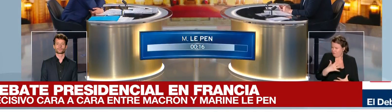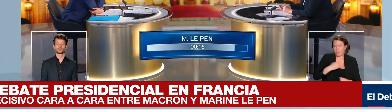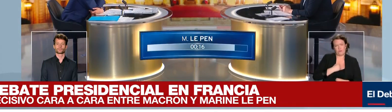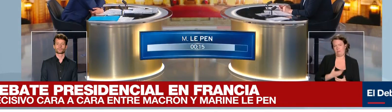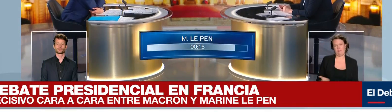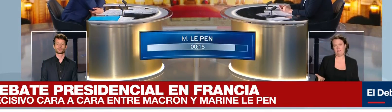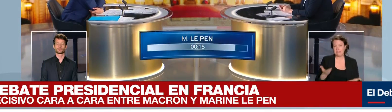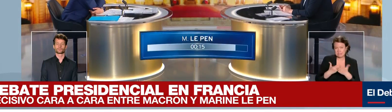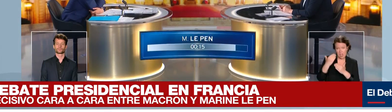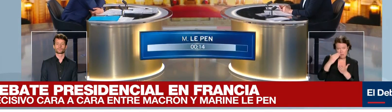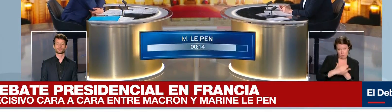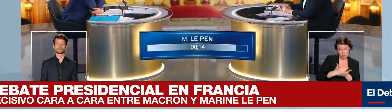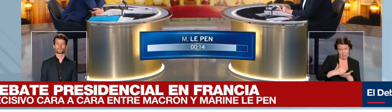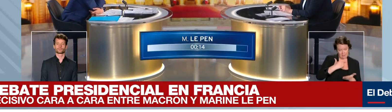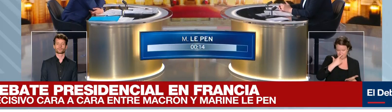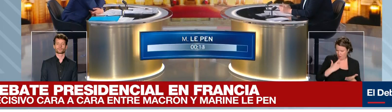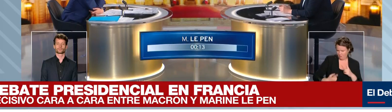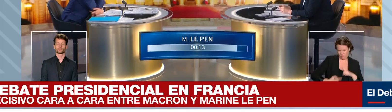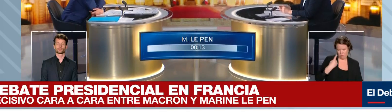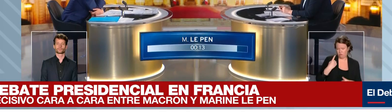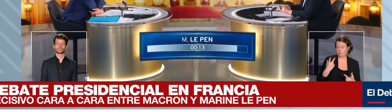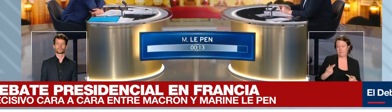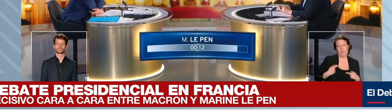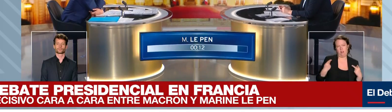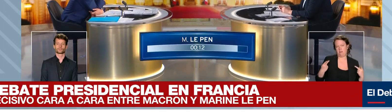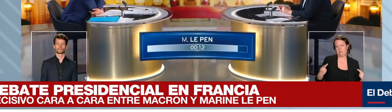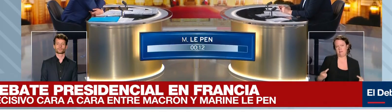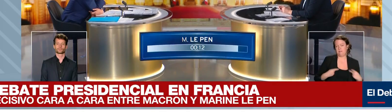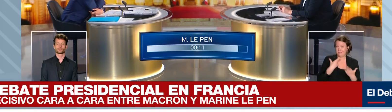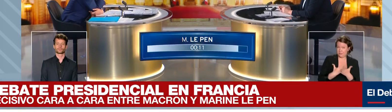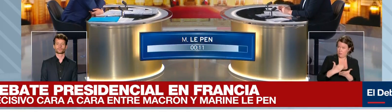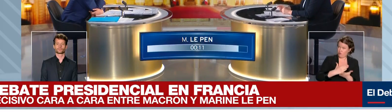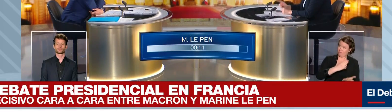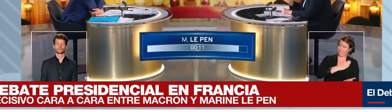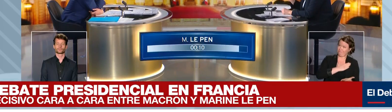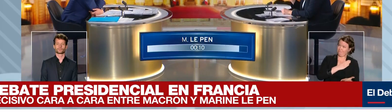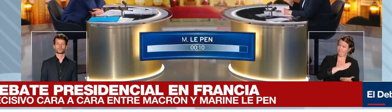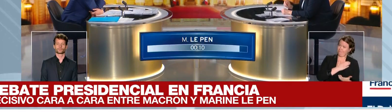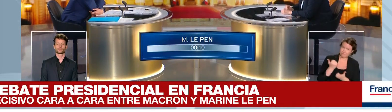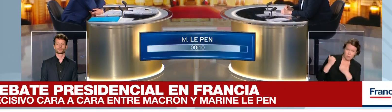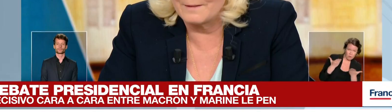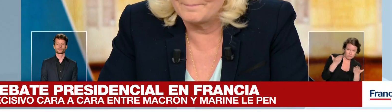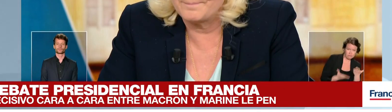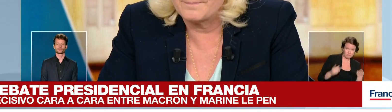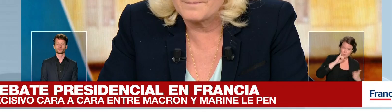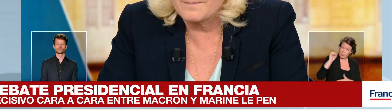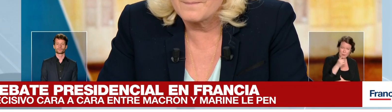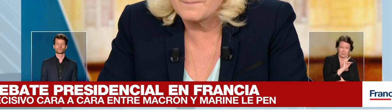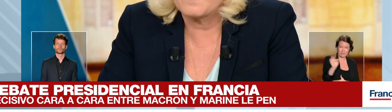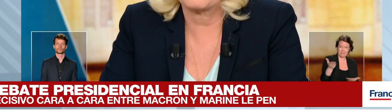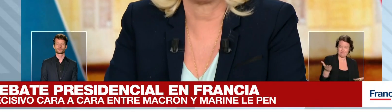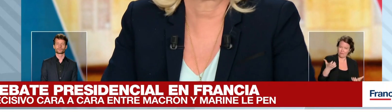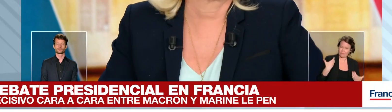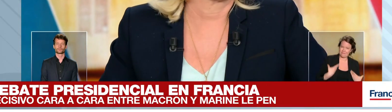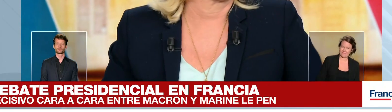Este proyecto es viable, incluso es vital, pienso yo. Es el proyecto, en todo caso, el que yo les presento a los franceses, a